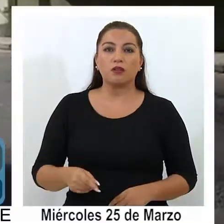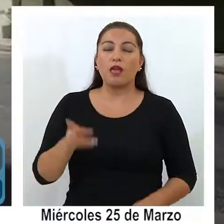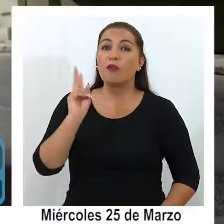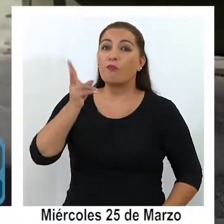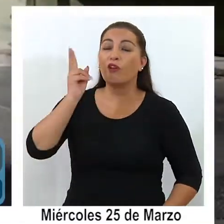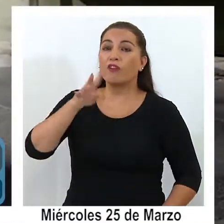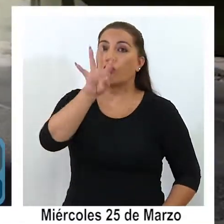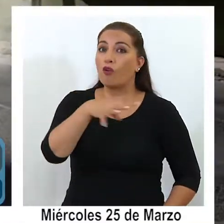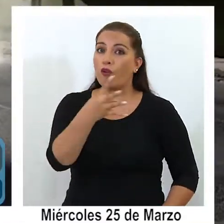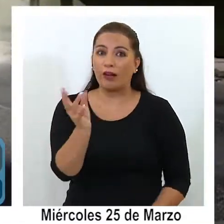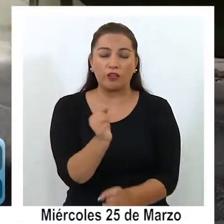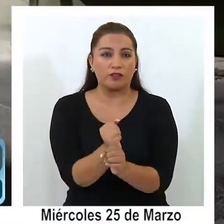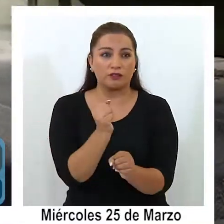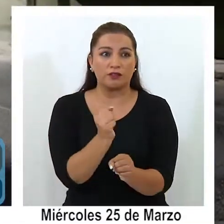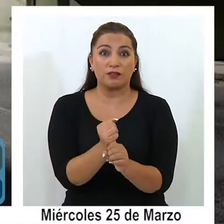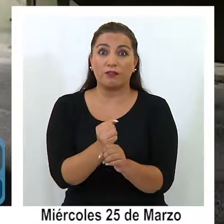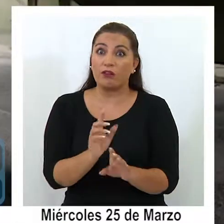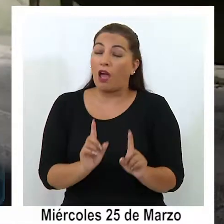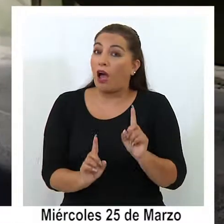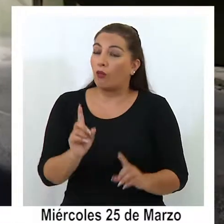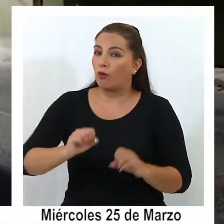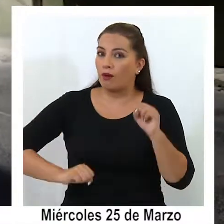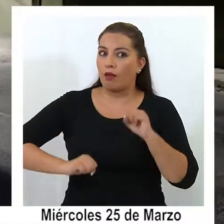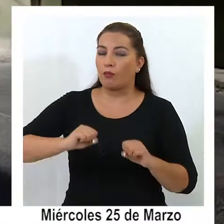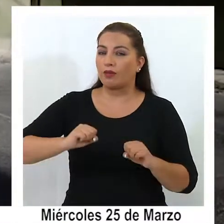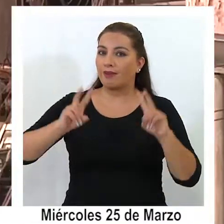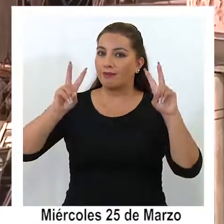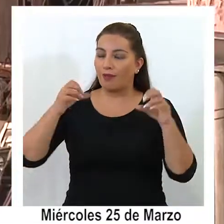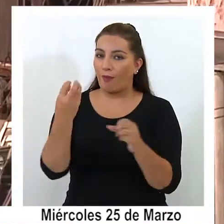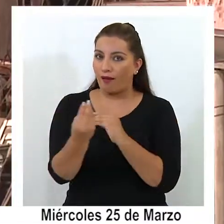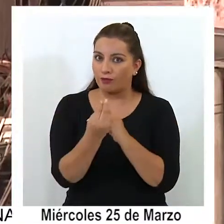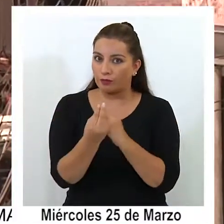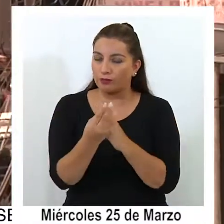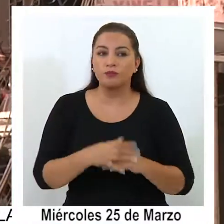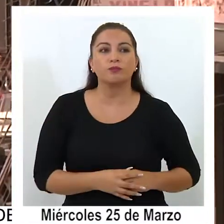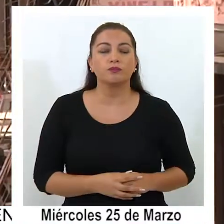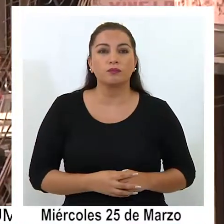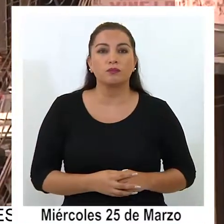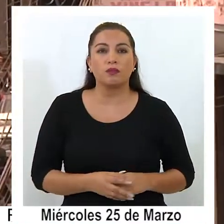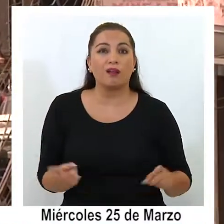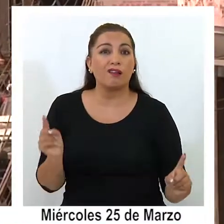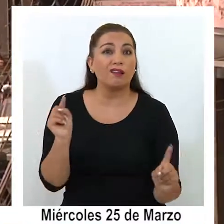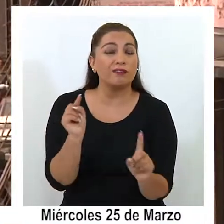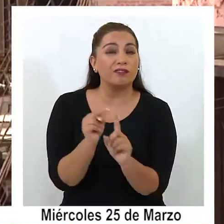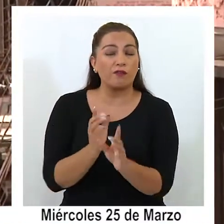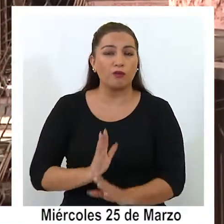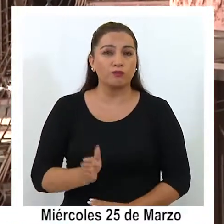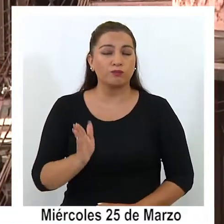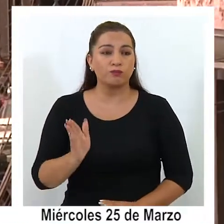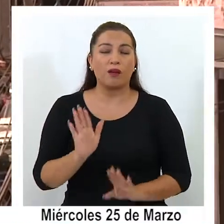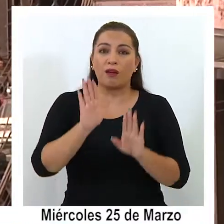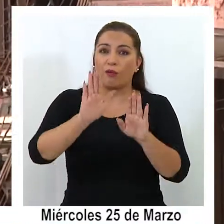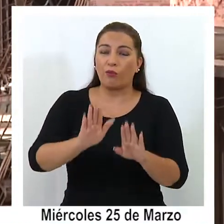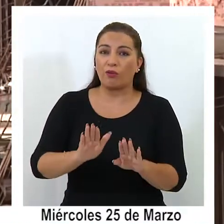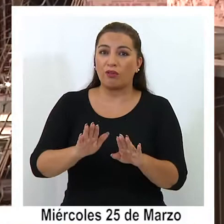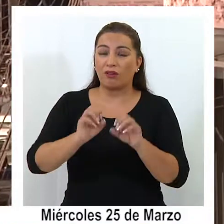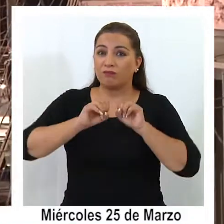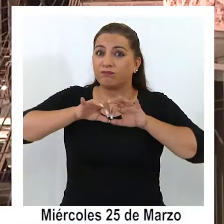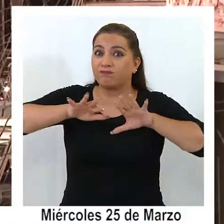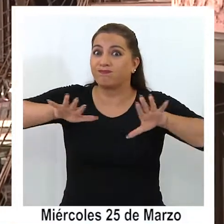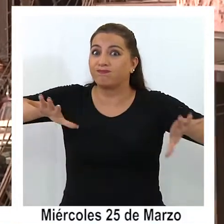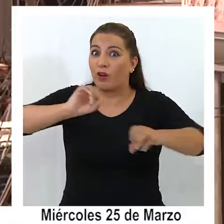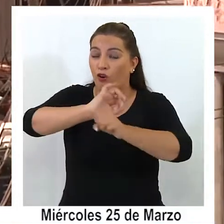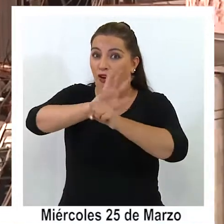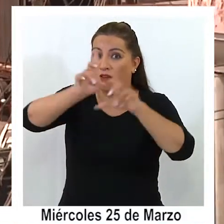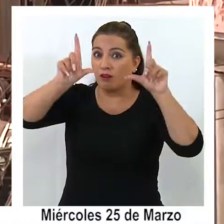restringió los horarios de trabajo, salvo a empresas de los rubroalimentos. Y con el objeto de seguir contribuyendo a mitigar la propagación del